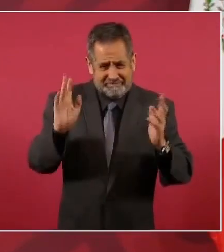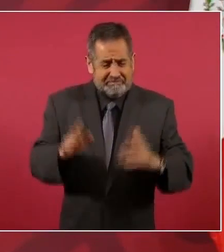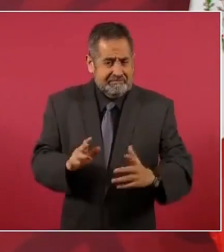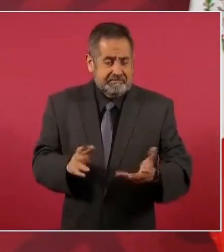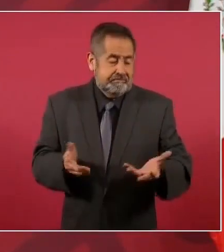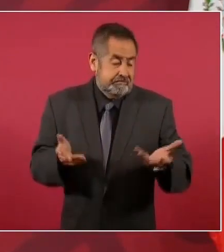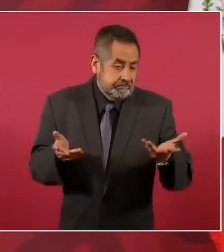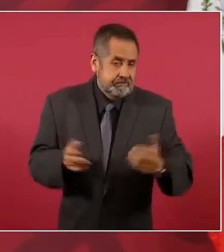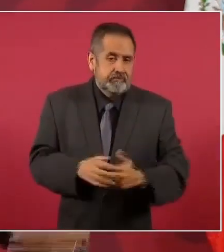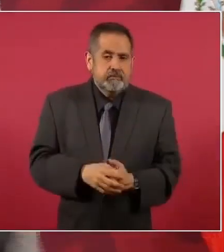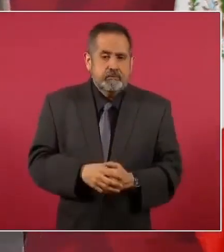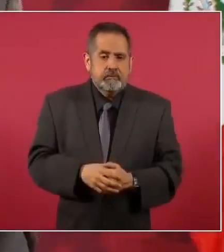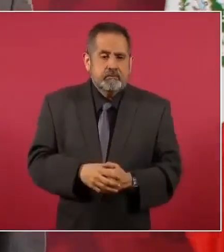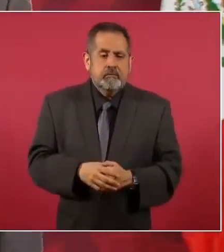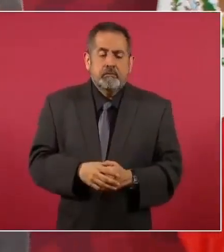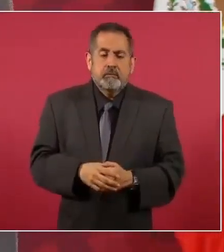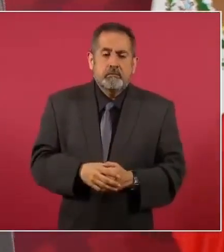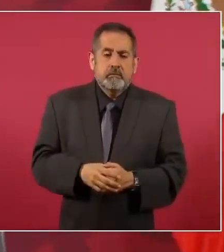¿Y cómo se origina?